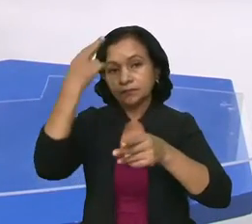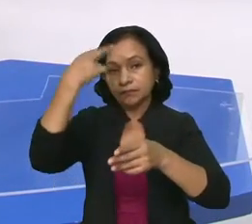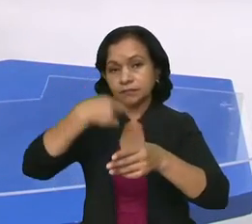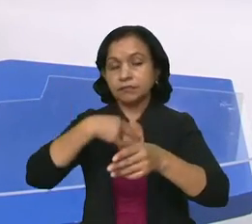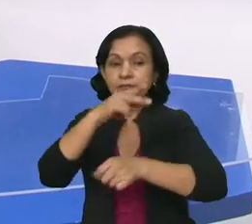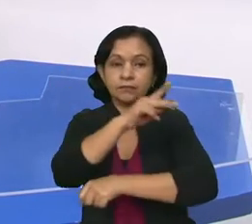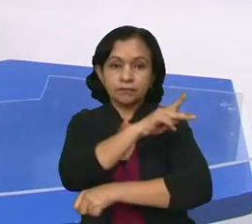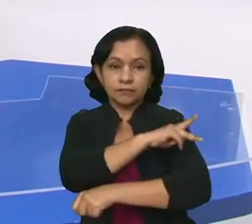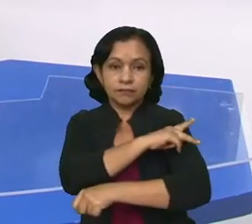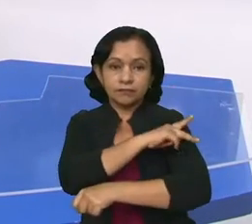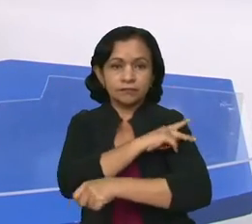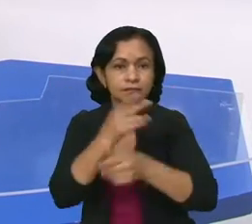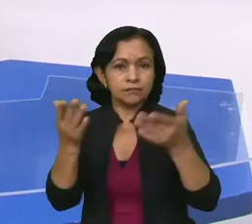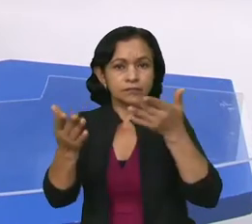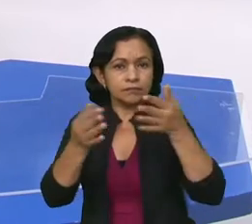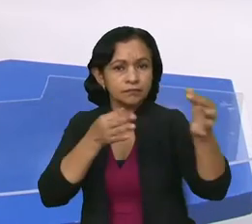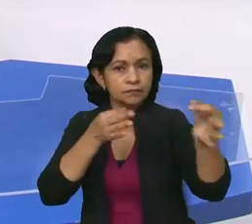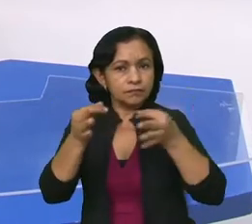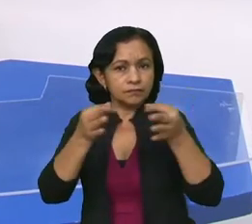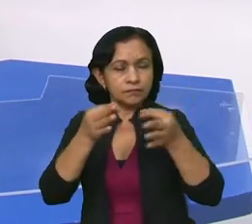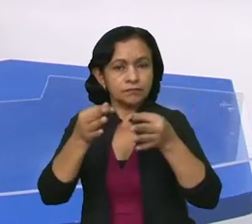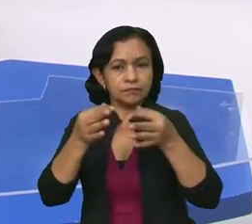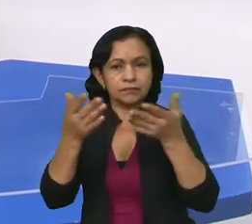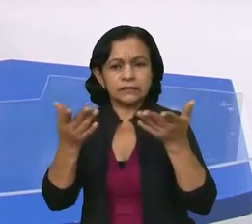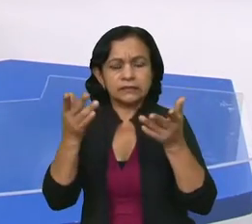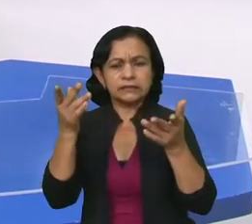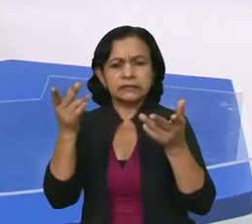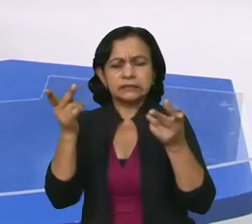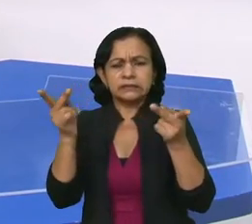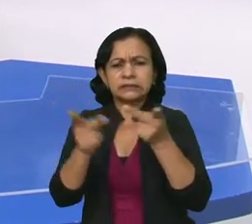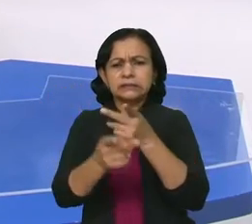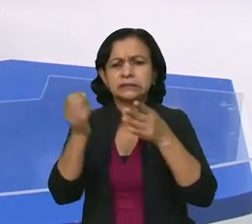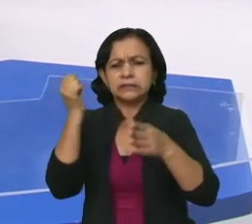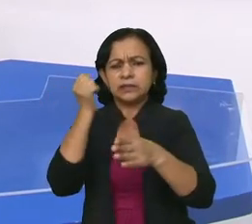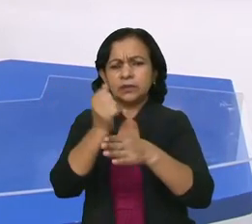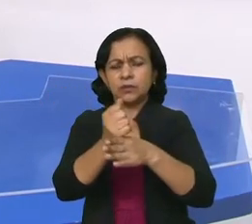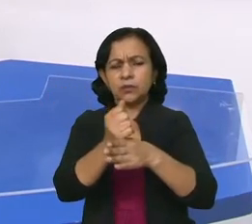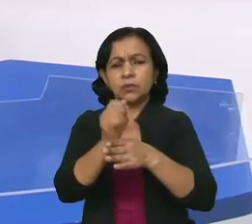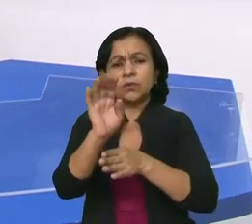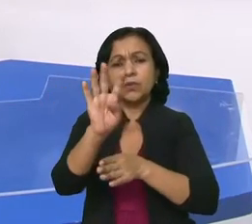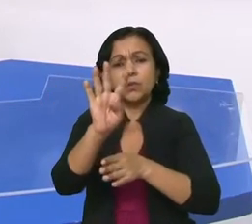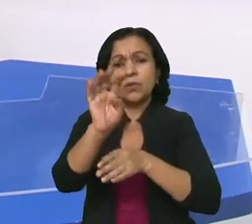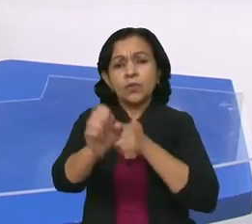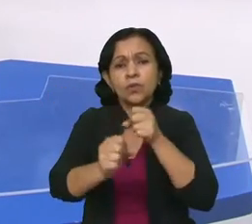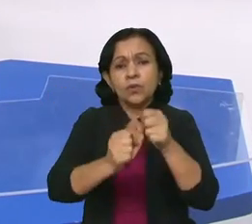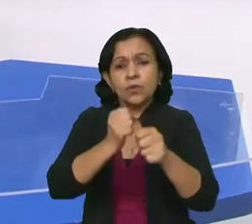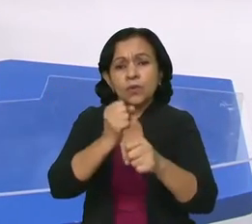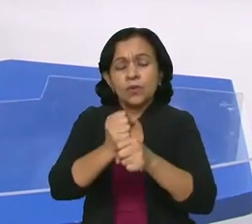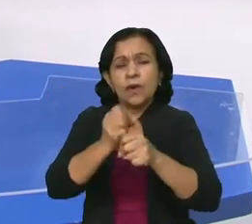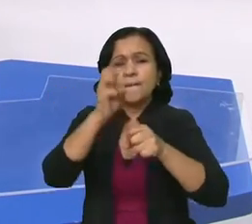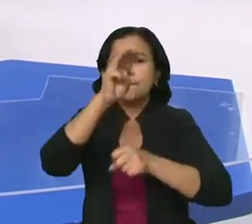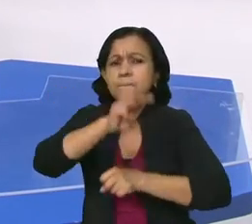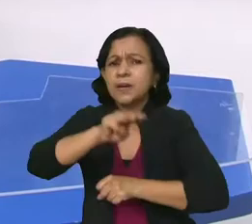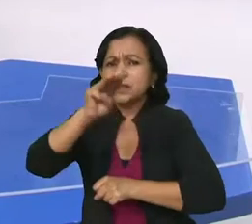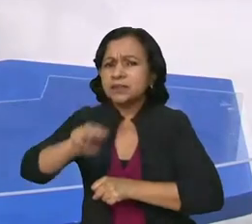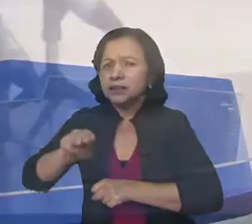Nacional sobre el esclarecimiento del horrendo crimen cometido contra una niña de 4 años de la ciudad de